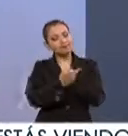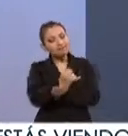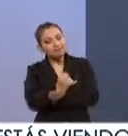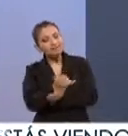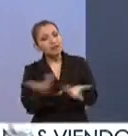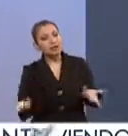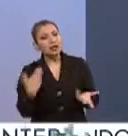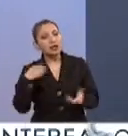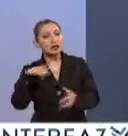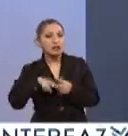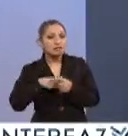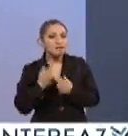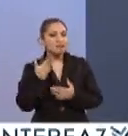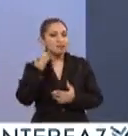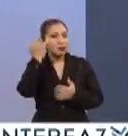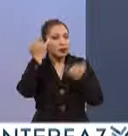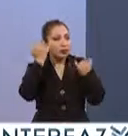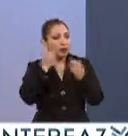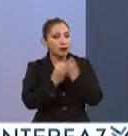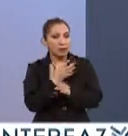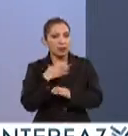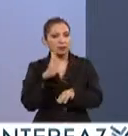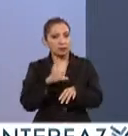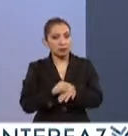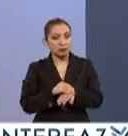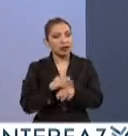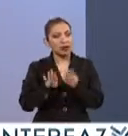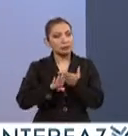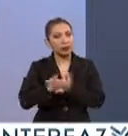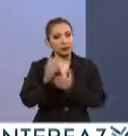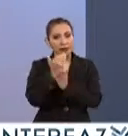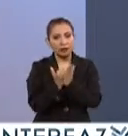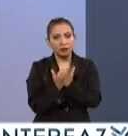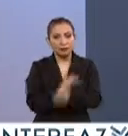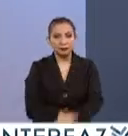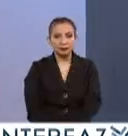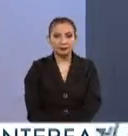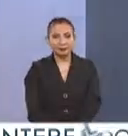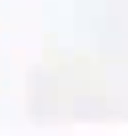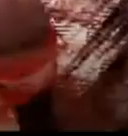e introducir innovaciones que permitan prevenir o mitigarlos.